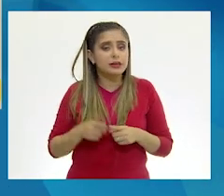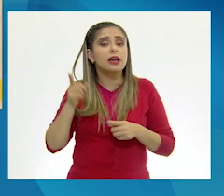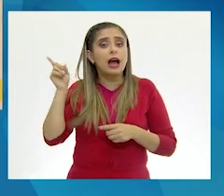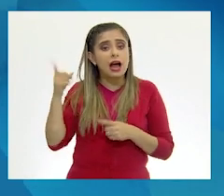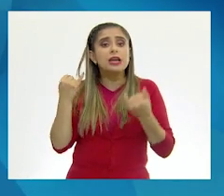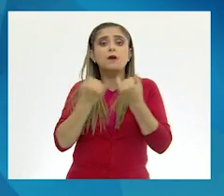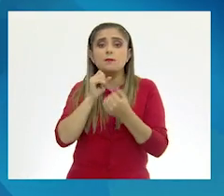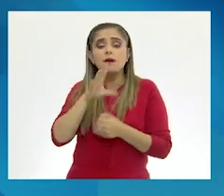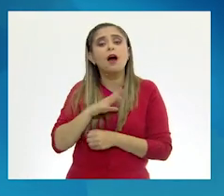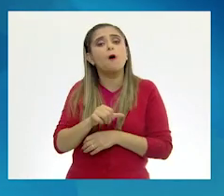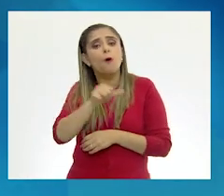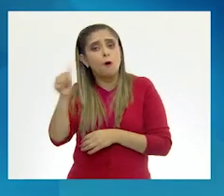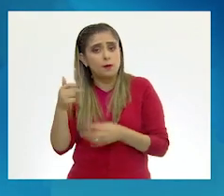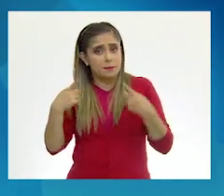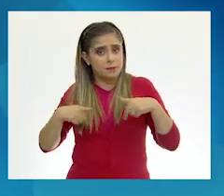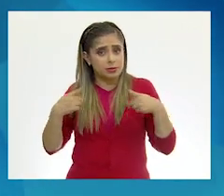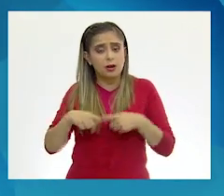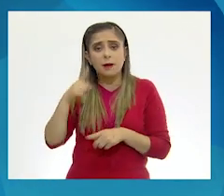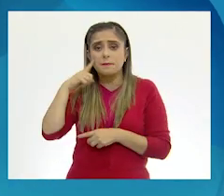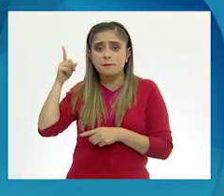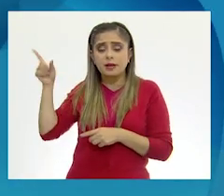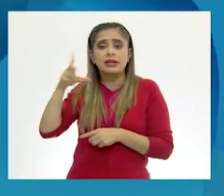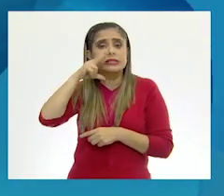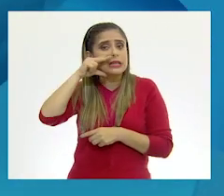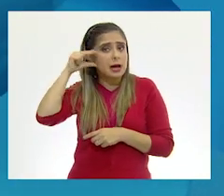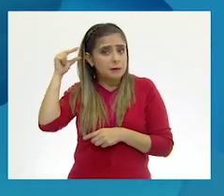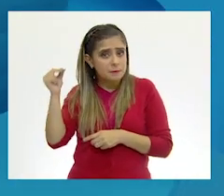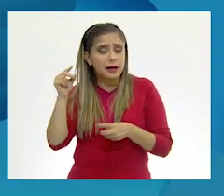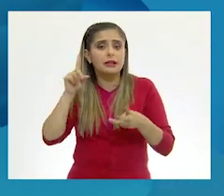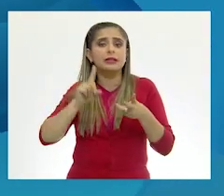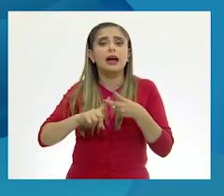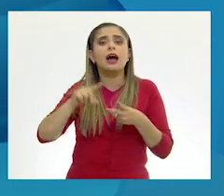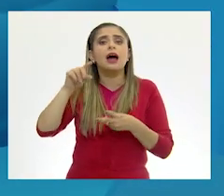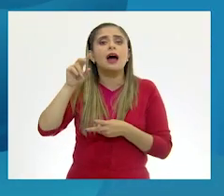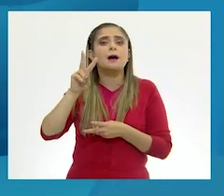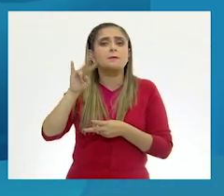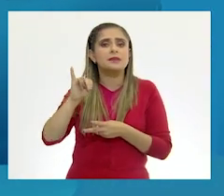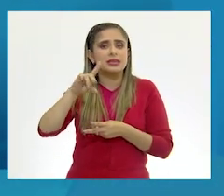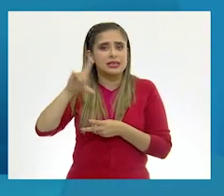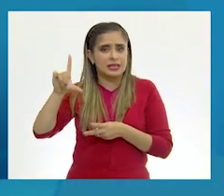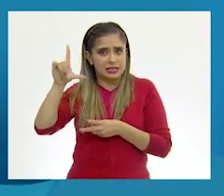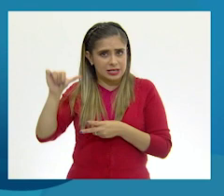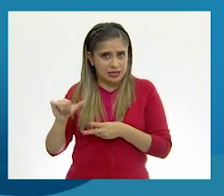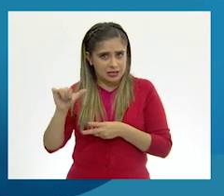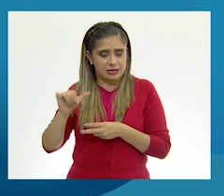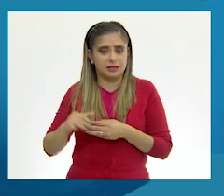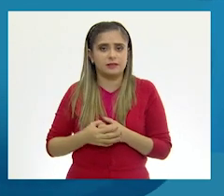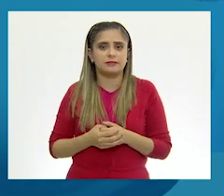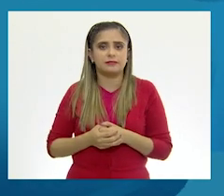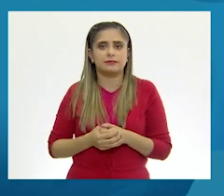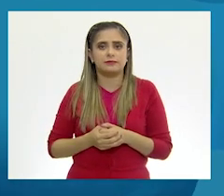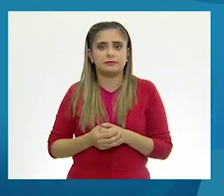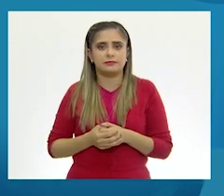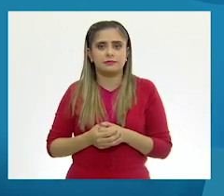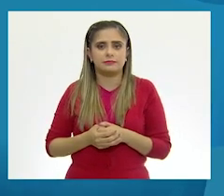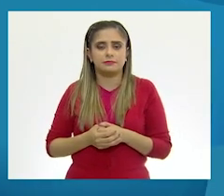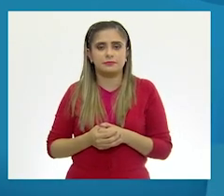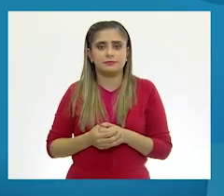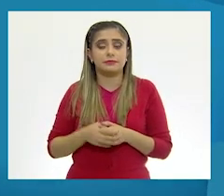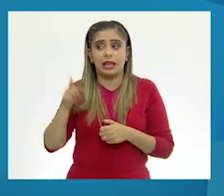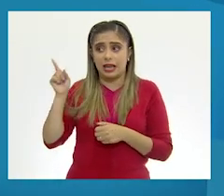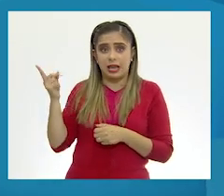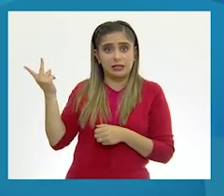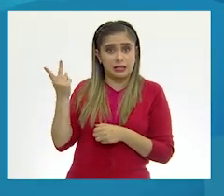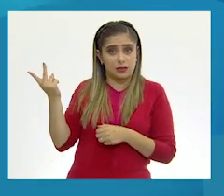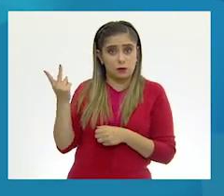Sí, ahí está Emiliano Zapata y Francisco Villa. ¡Claro! Ya que estos personajes fueron dos